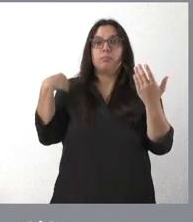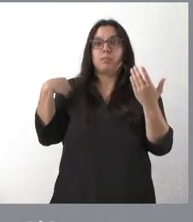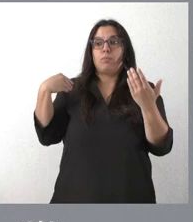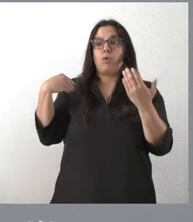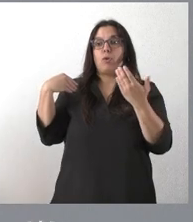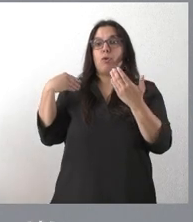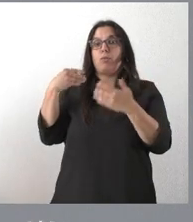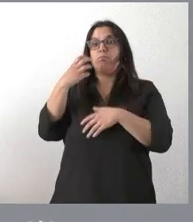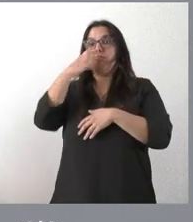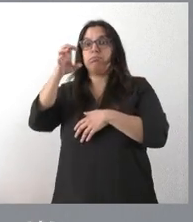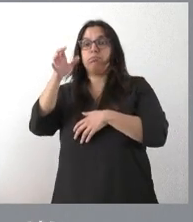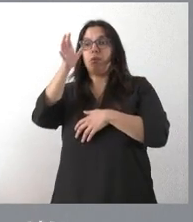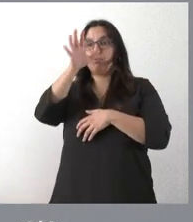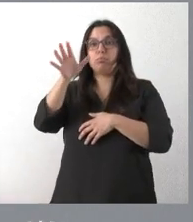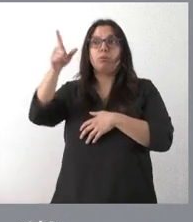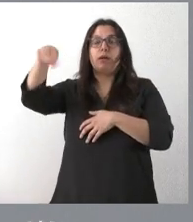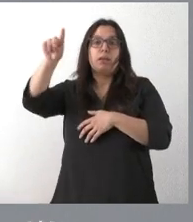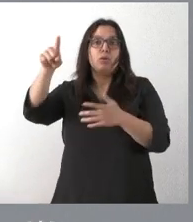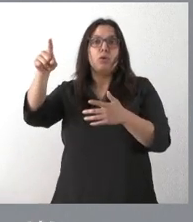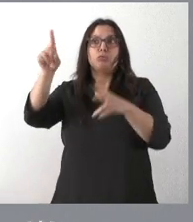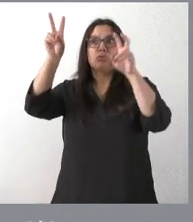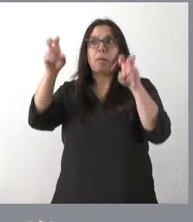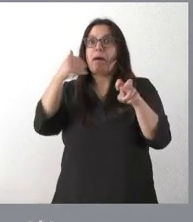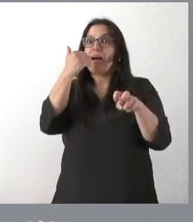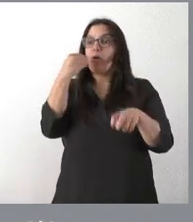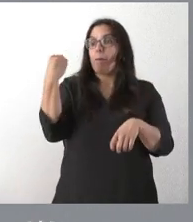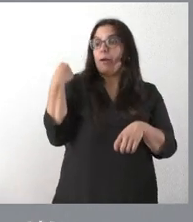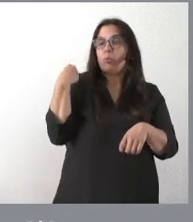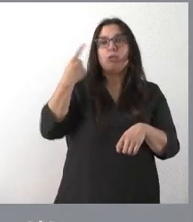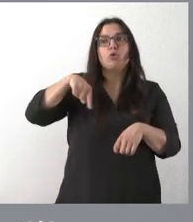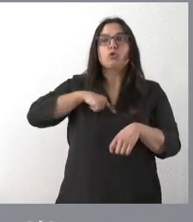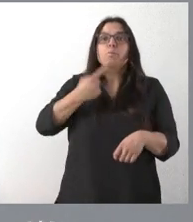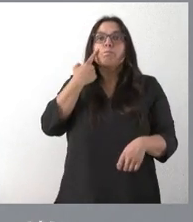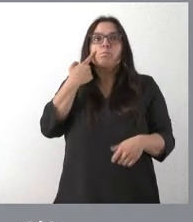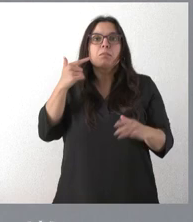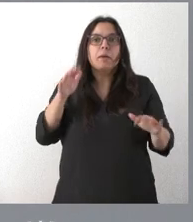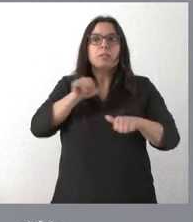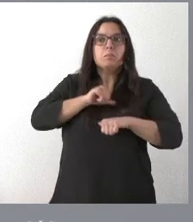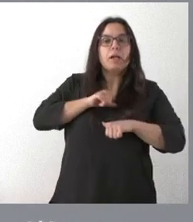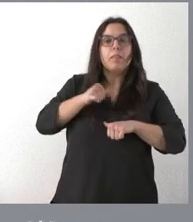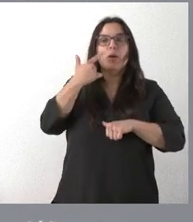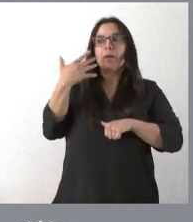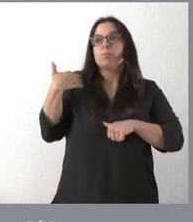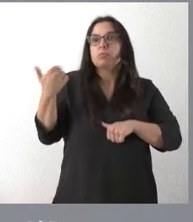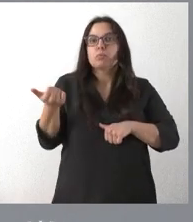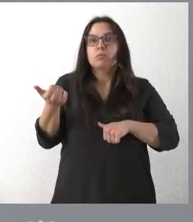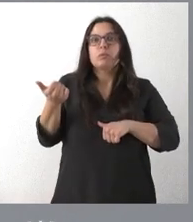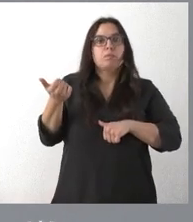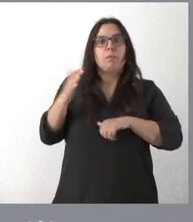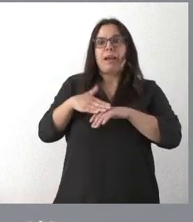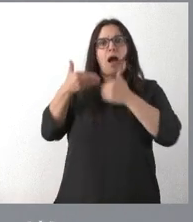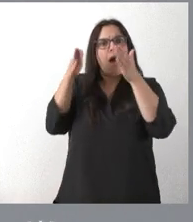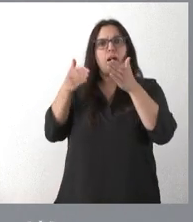formula cualquier tipo de Cuestión pues estaremos muy atentos a las mismas por el ánimo de máxima